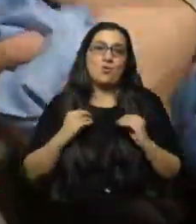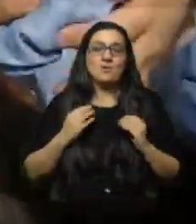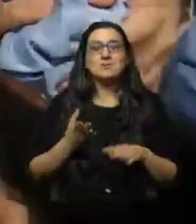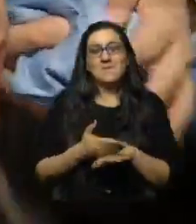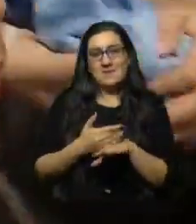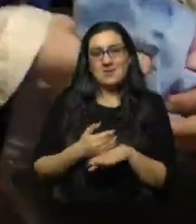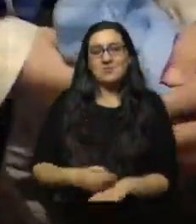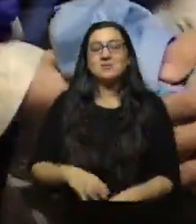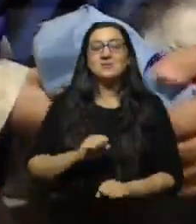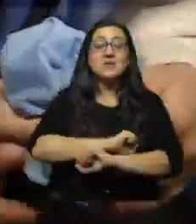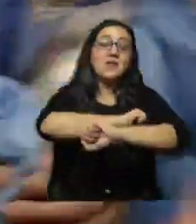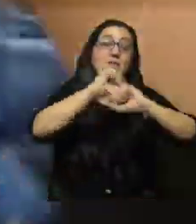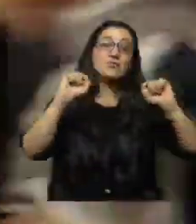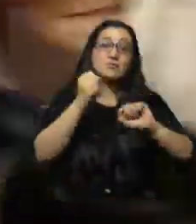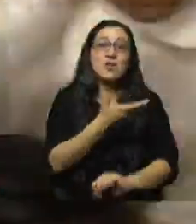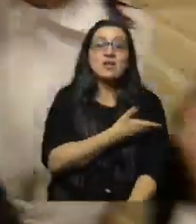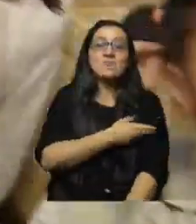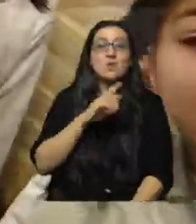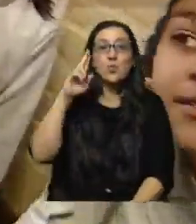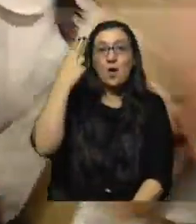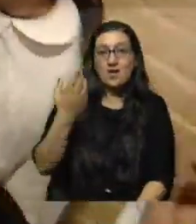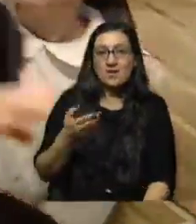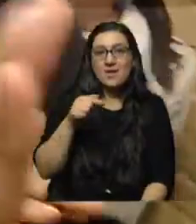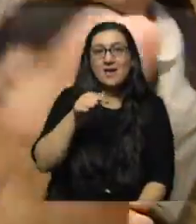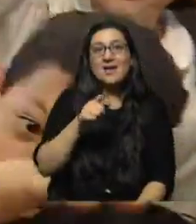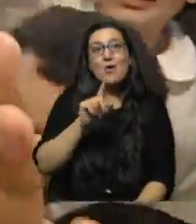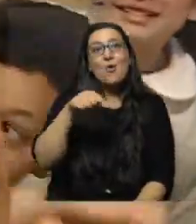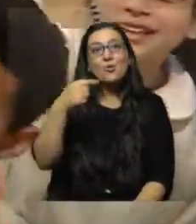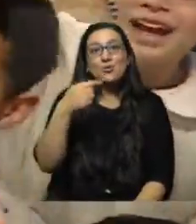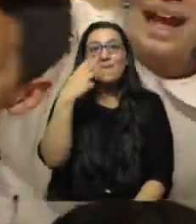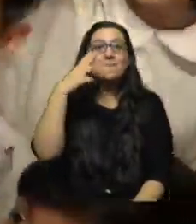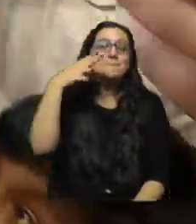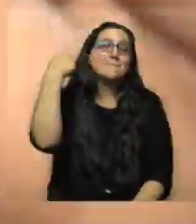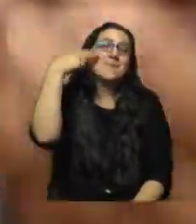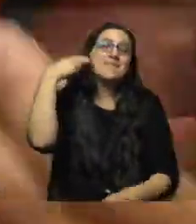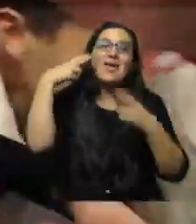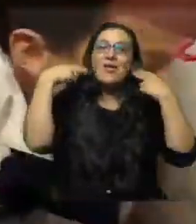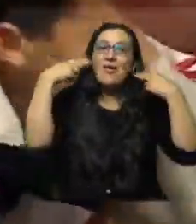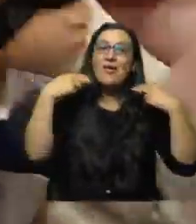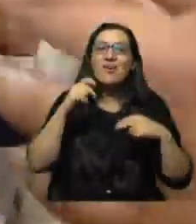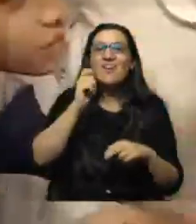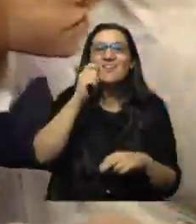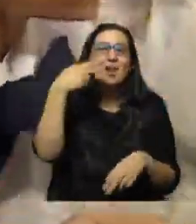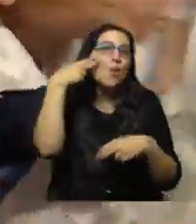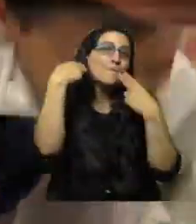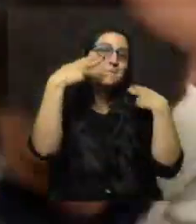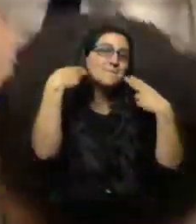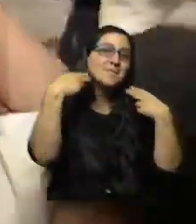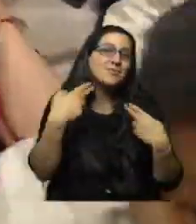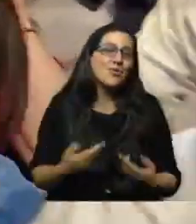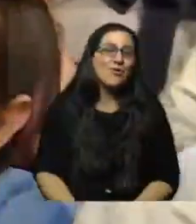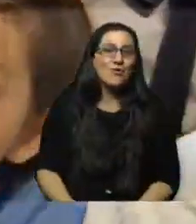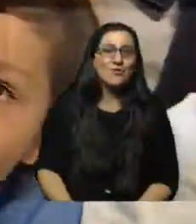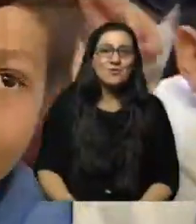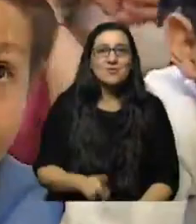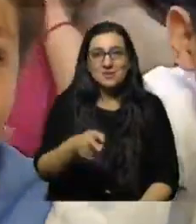levantó y se puso la casaca de Uruguay y Joao, increíble. Acá tenemos un niño pintado, a ver. Usted, ¿quién lo pintó? Lo vemos de perfil como